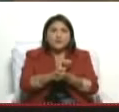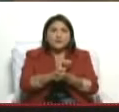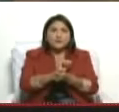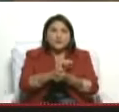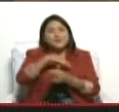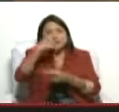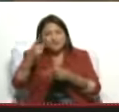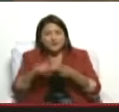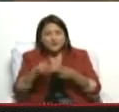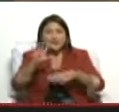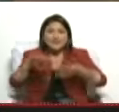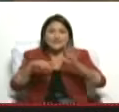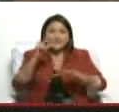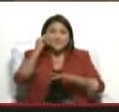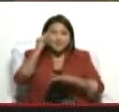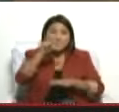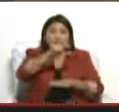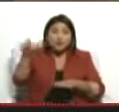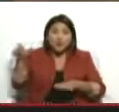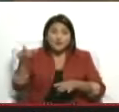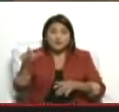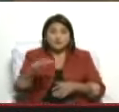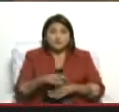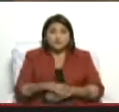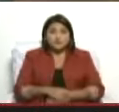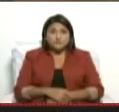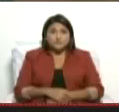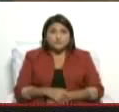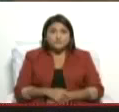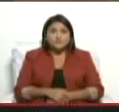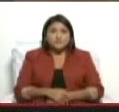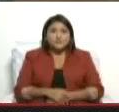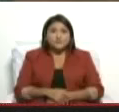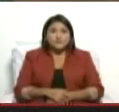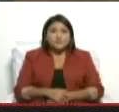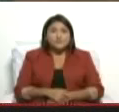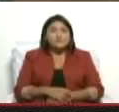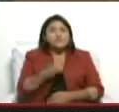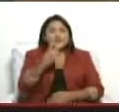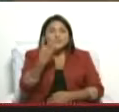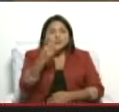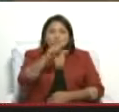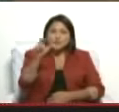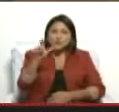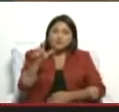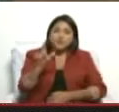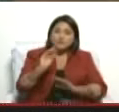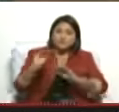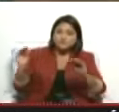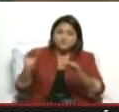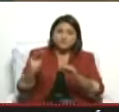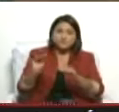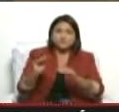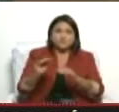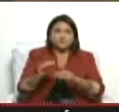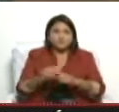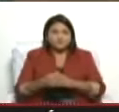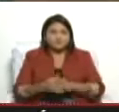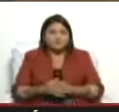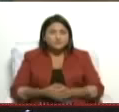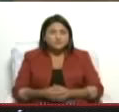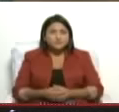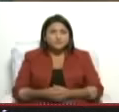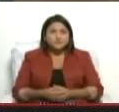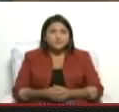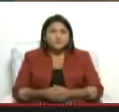posteriormente 15 personas otras cuatro tienen medida cautelar hay 15 órdenes de aprensión